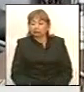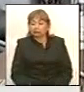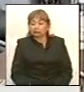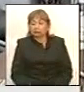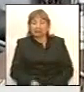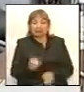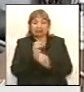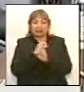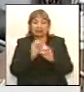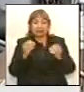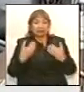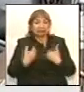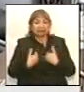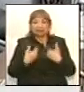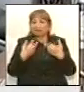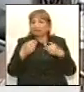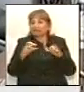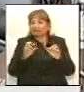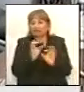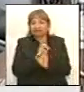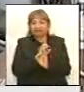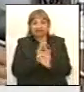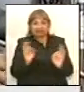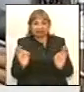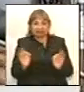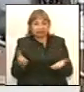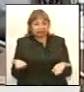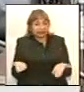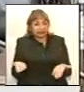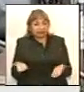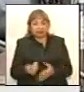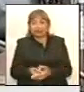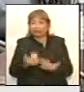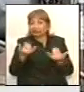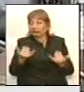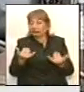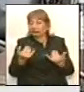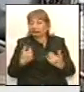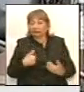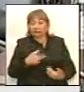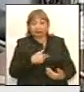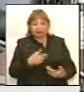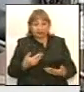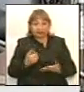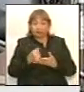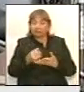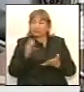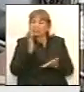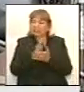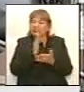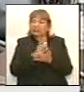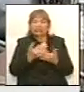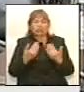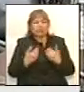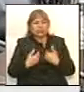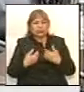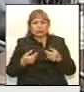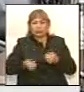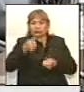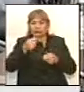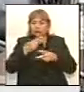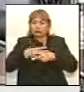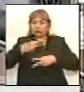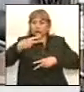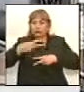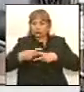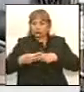sin tener ninguna autorización. Y ahora lo que a nosotros nos molesta como dirigentes como vecinos, lo